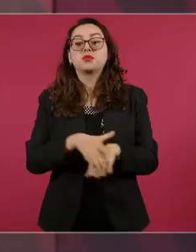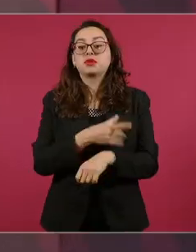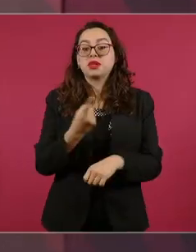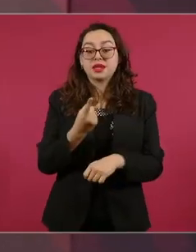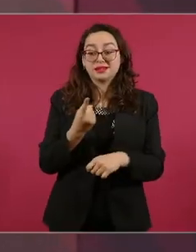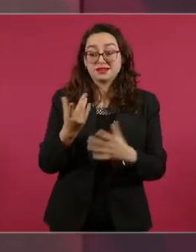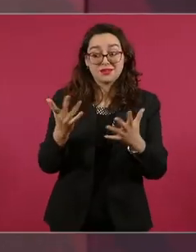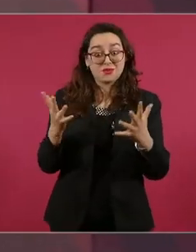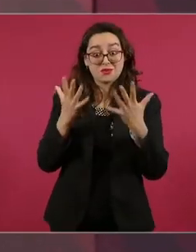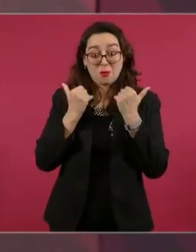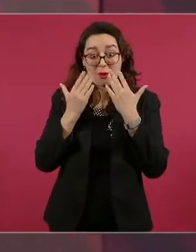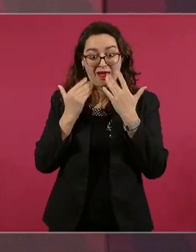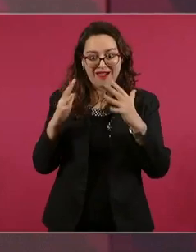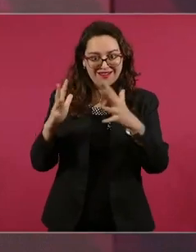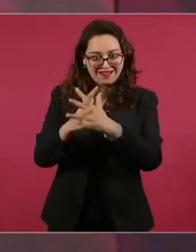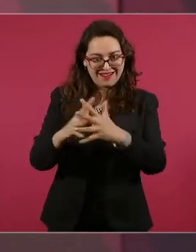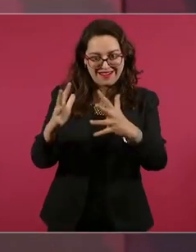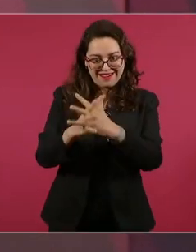con la